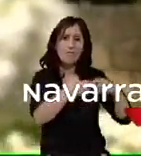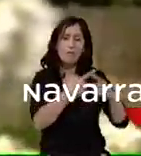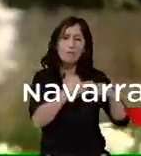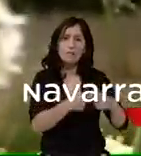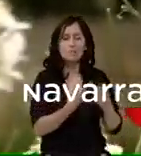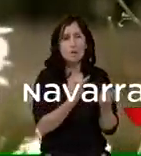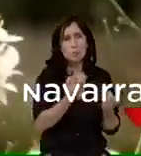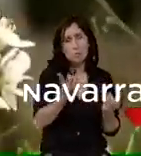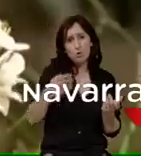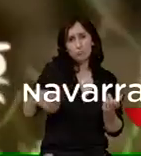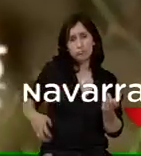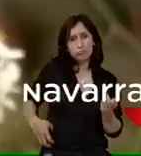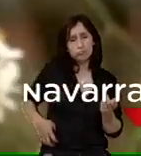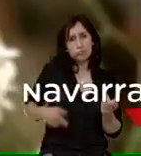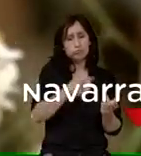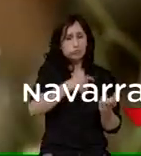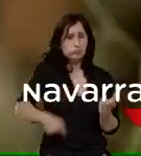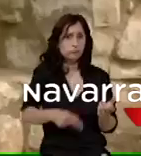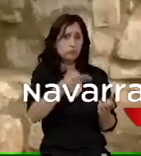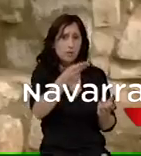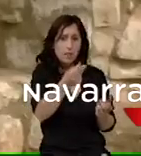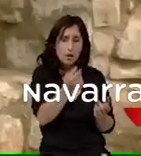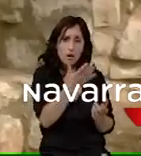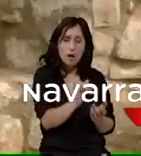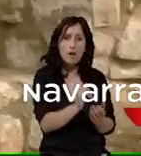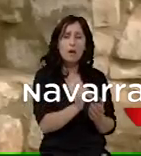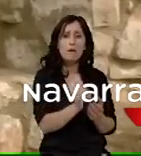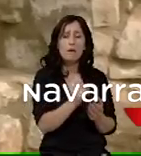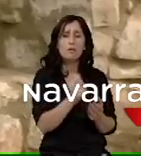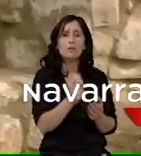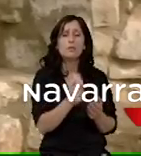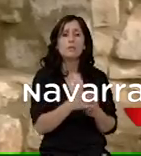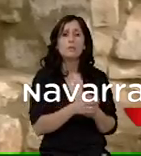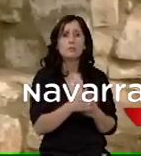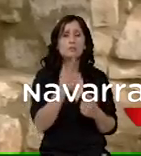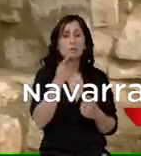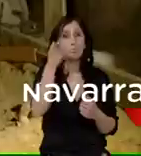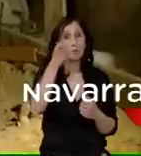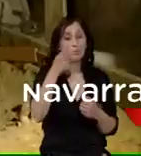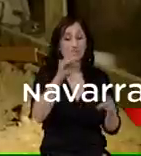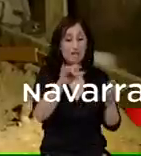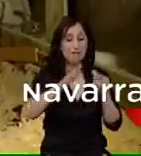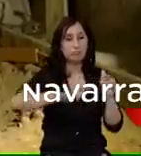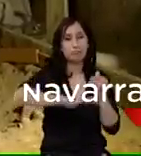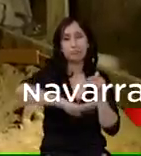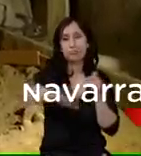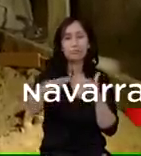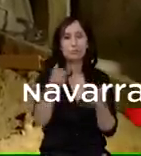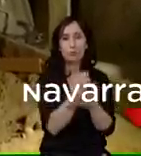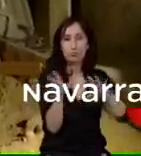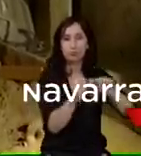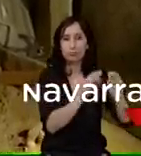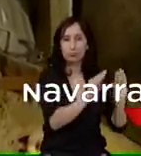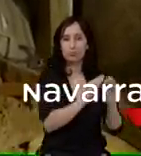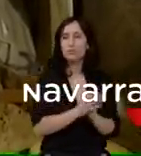aristócratas que tenían toda la extensión de cabanillas. Bueno, vaya maravilla. ¿Te gusta? De